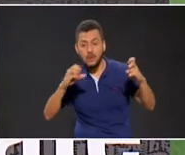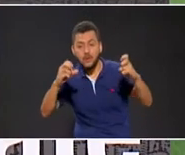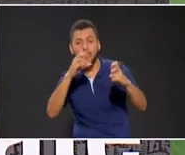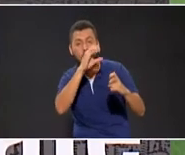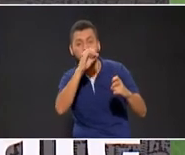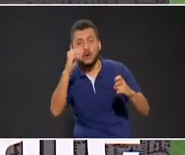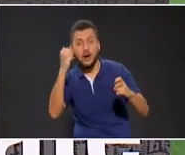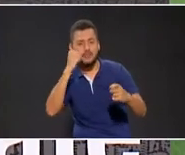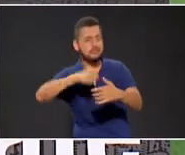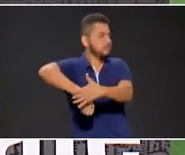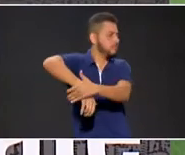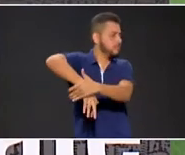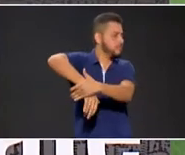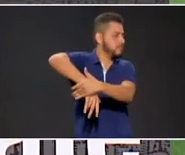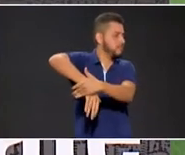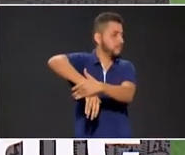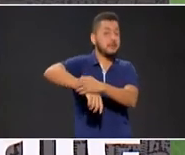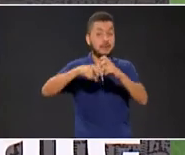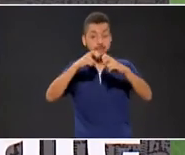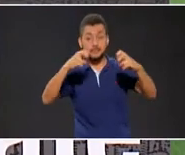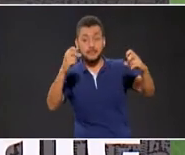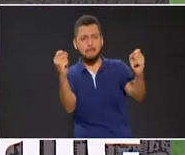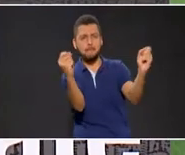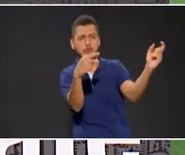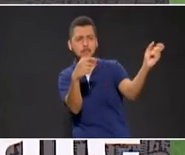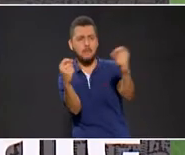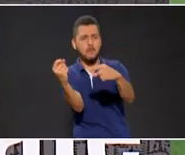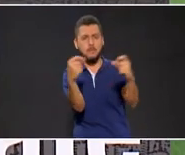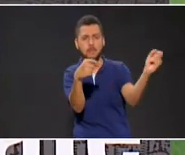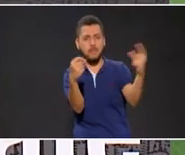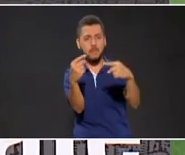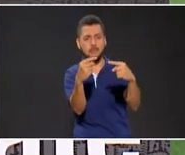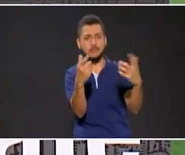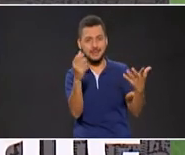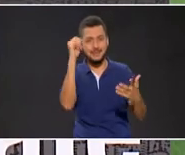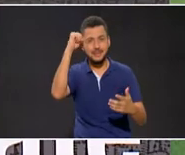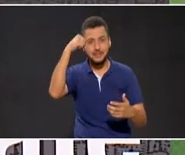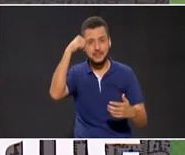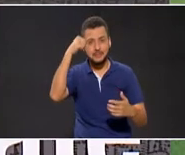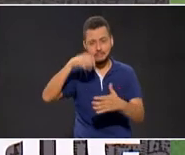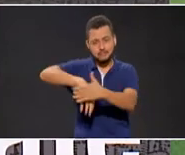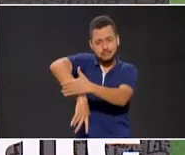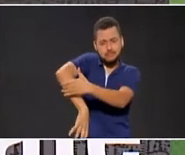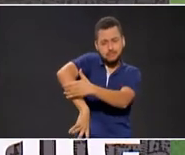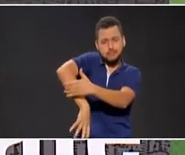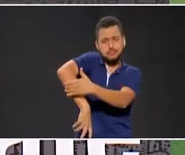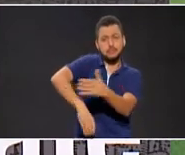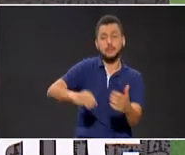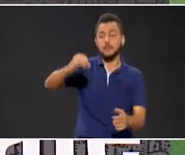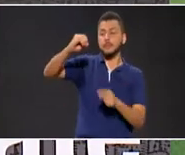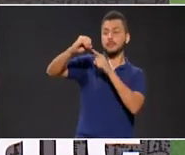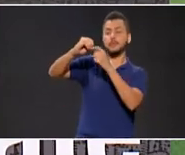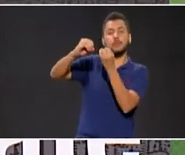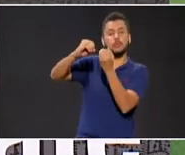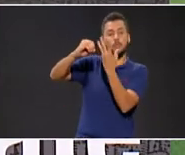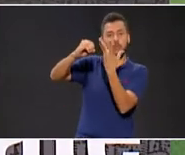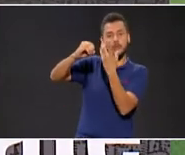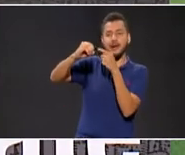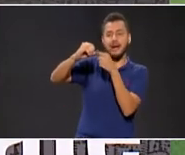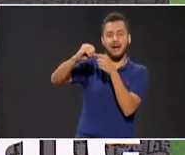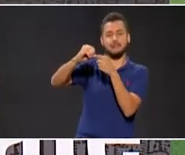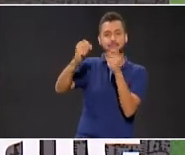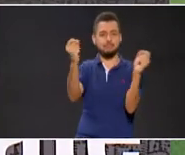ella a un candidato para hacerle una pregunta la mecánica es igual en cuanto al orden comenzamos por la secuencia en la